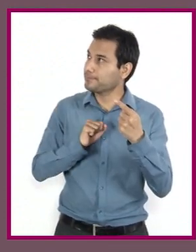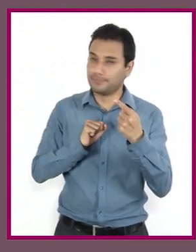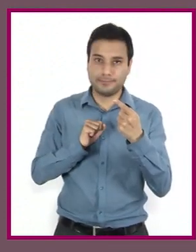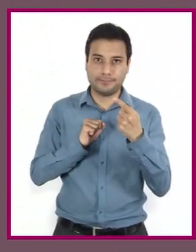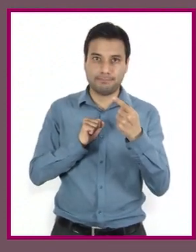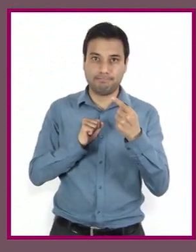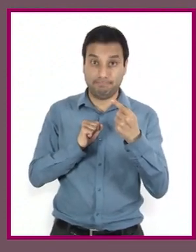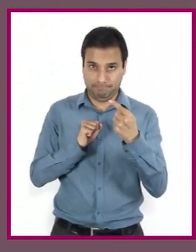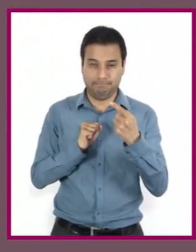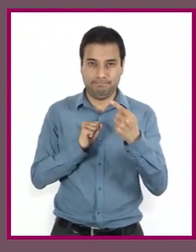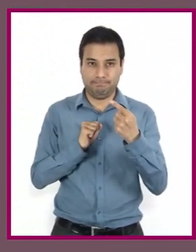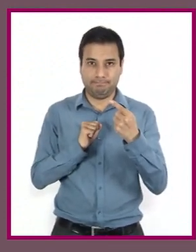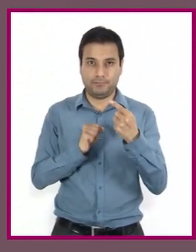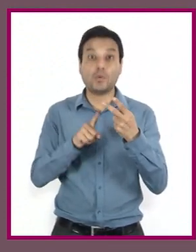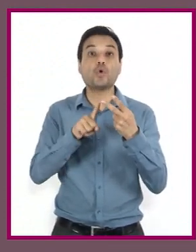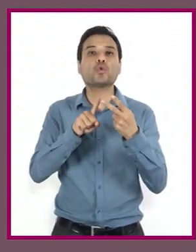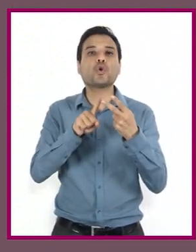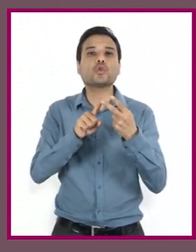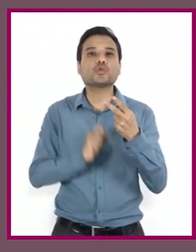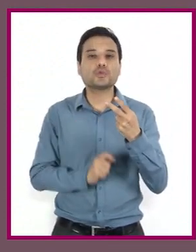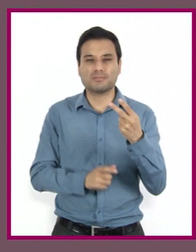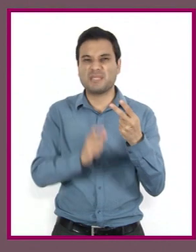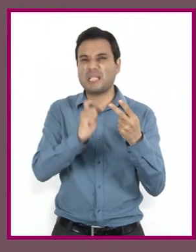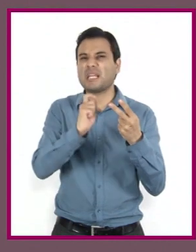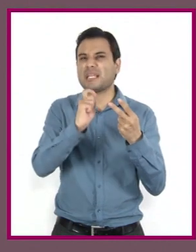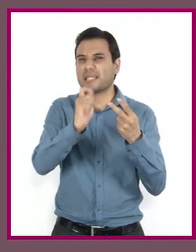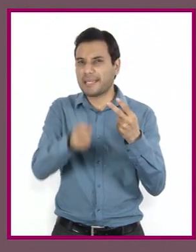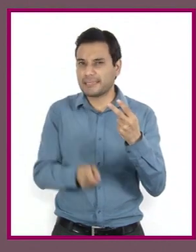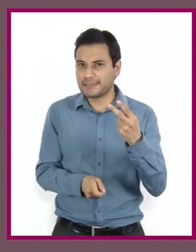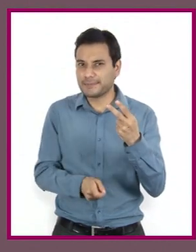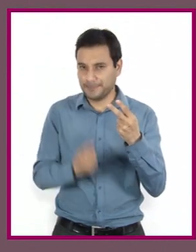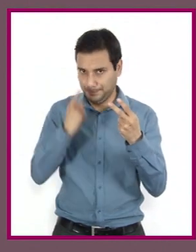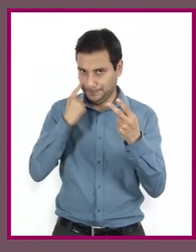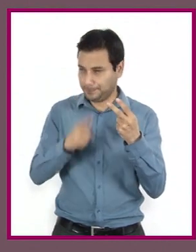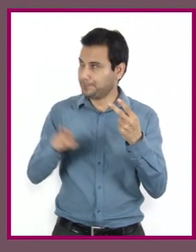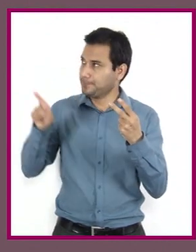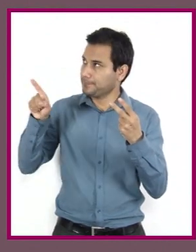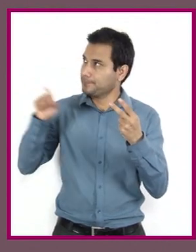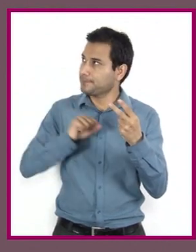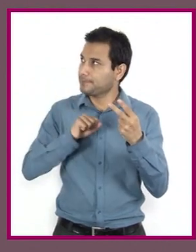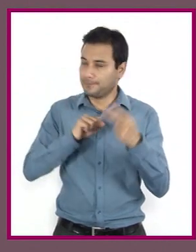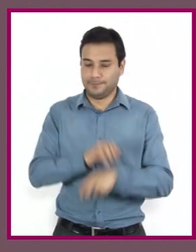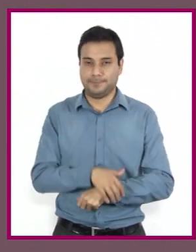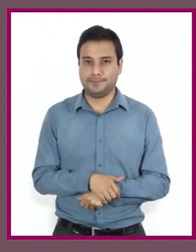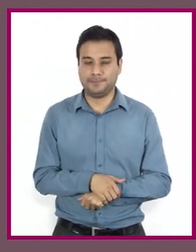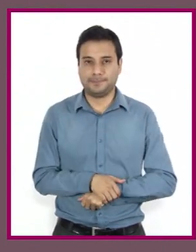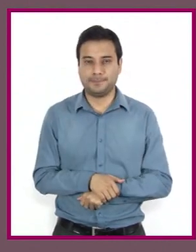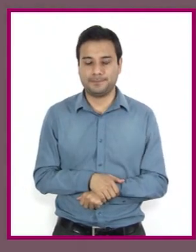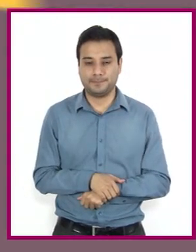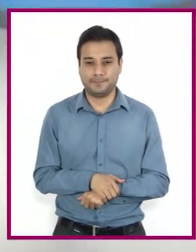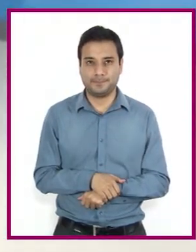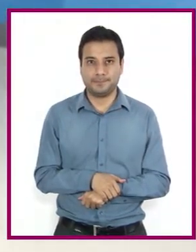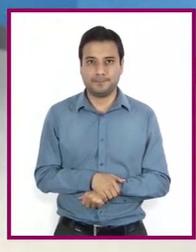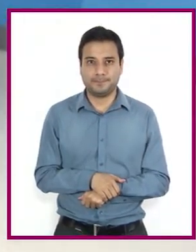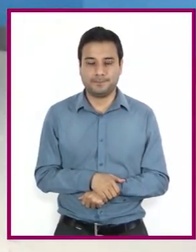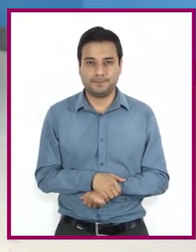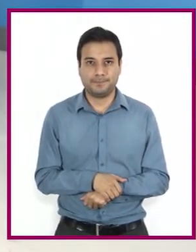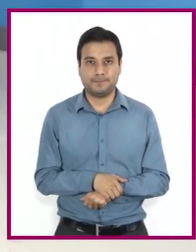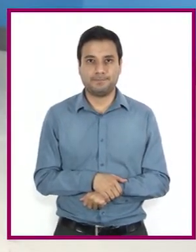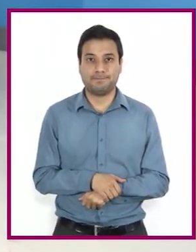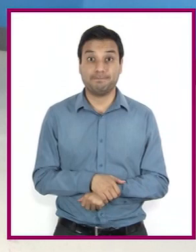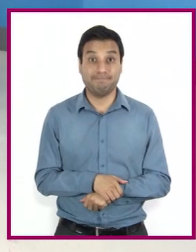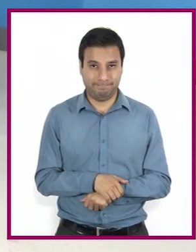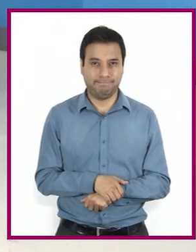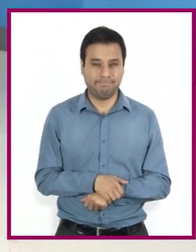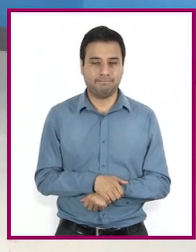la vida democrática. Segunda, el aumento de diputados por representación proporcional.